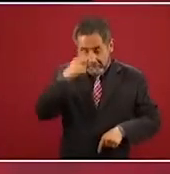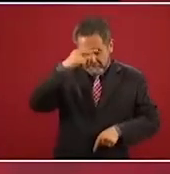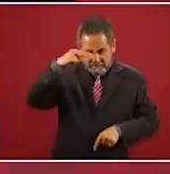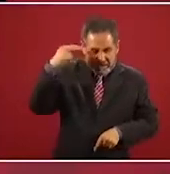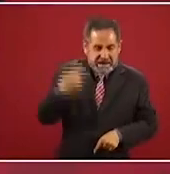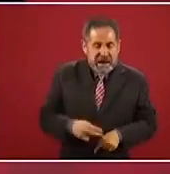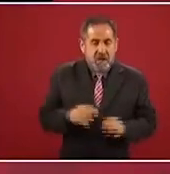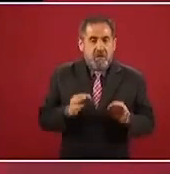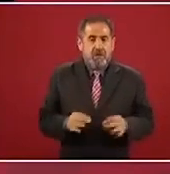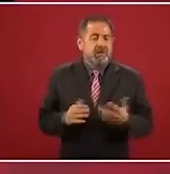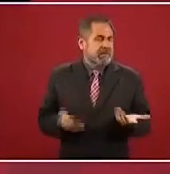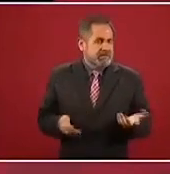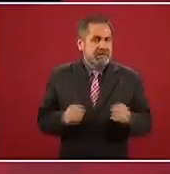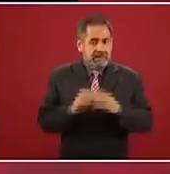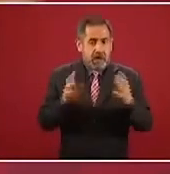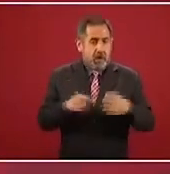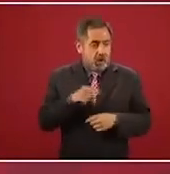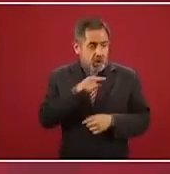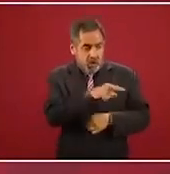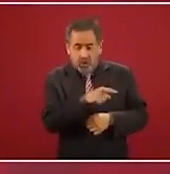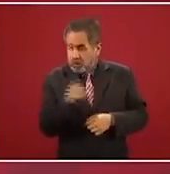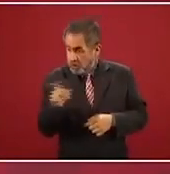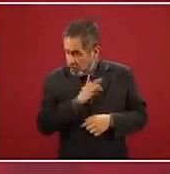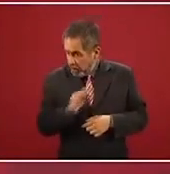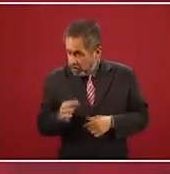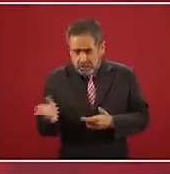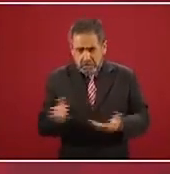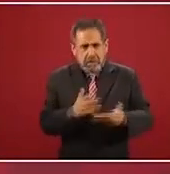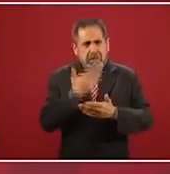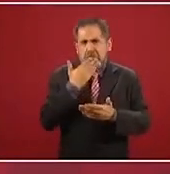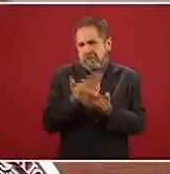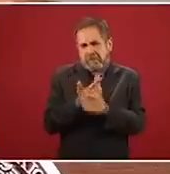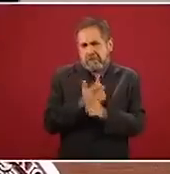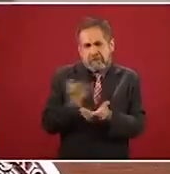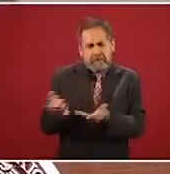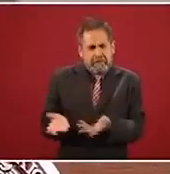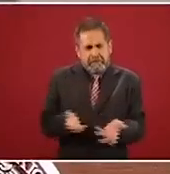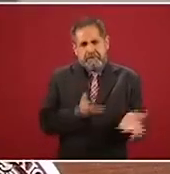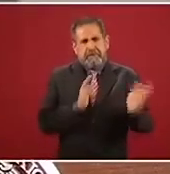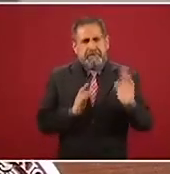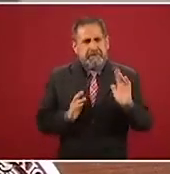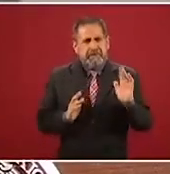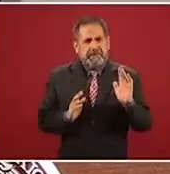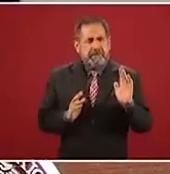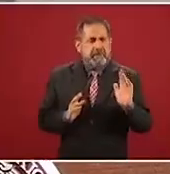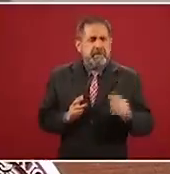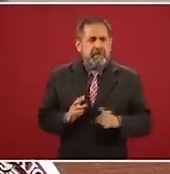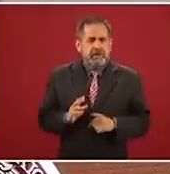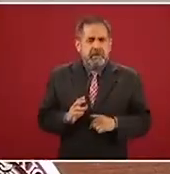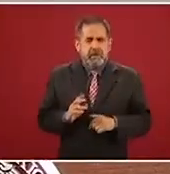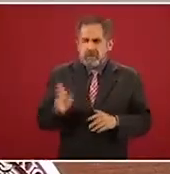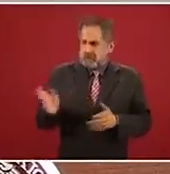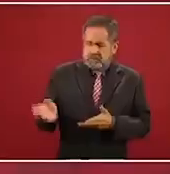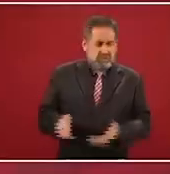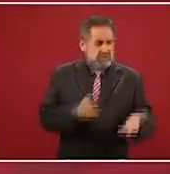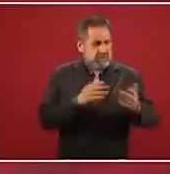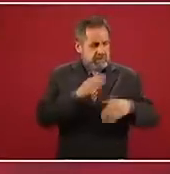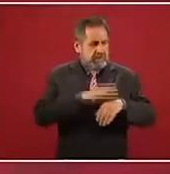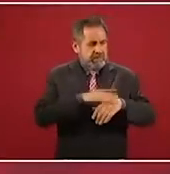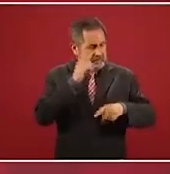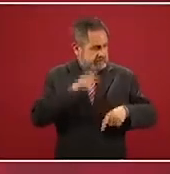que lo vemos bien, o sea, que se den todas las